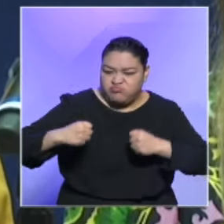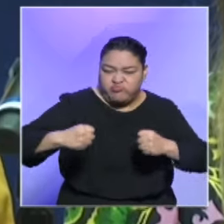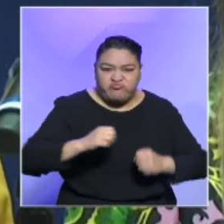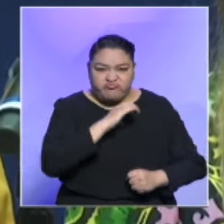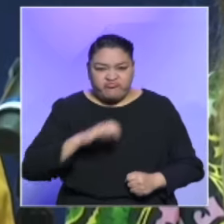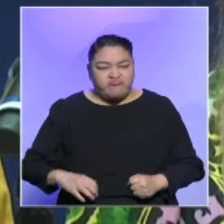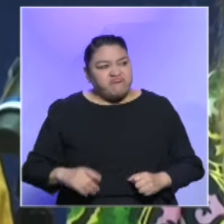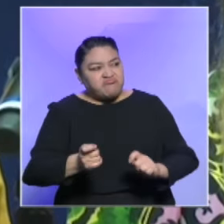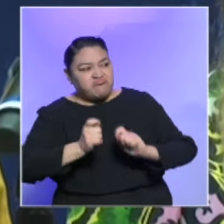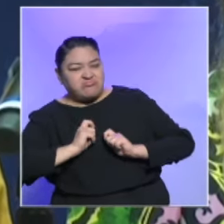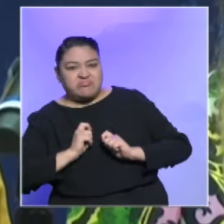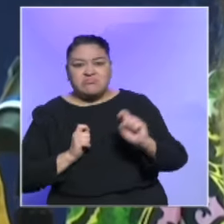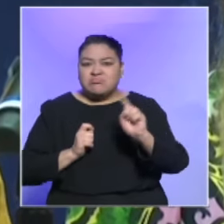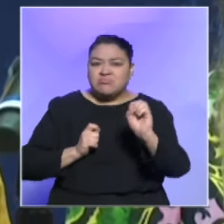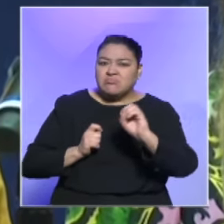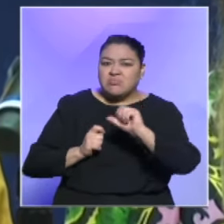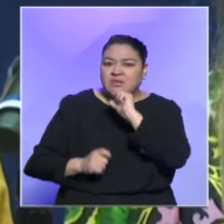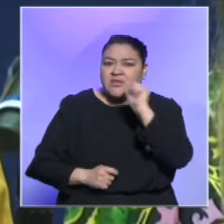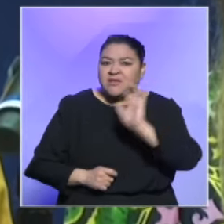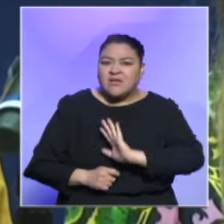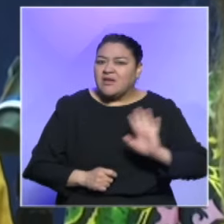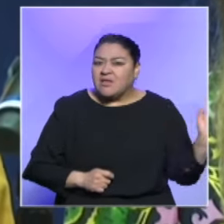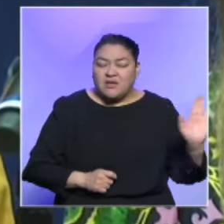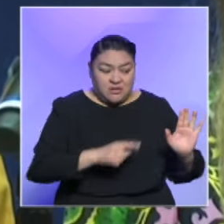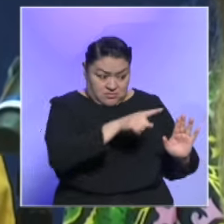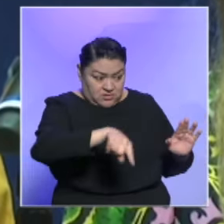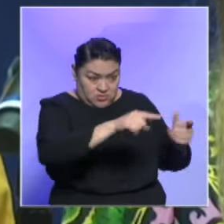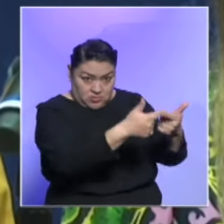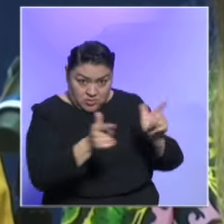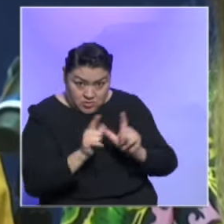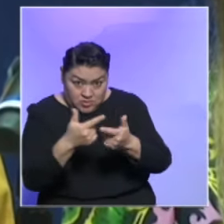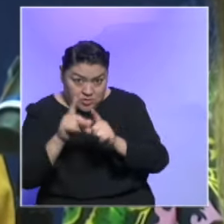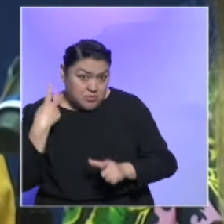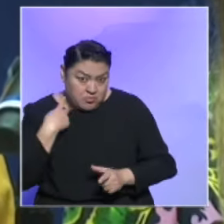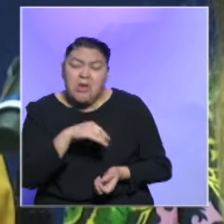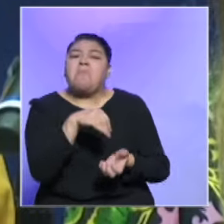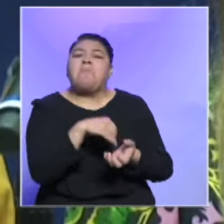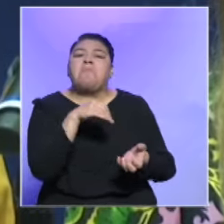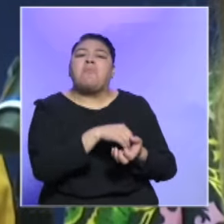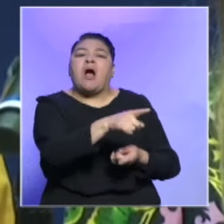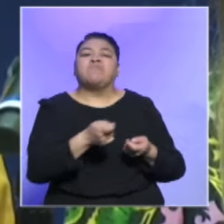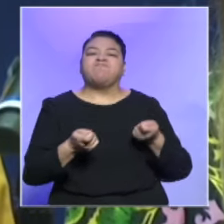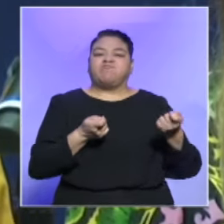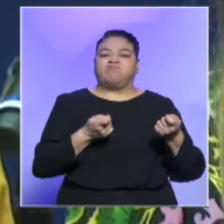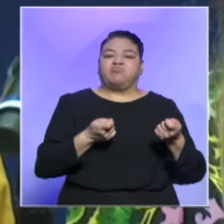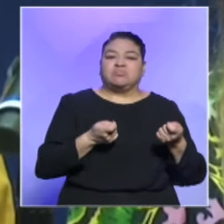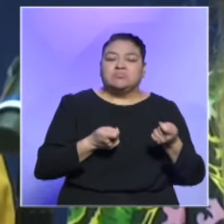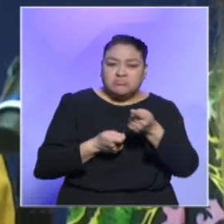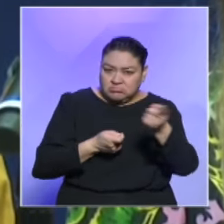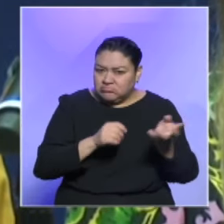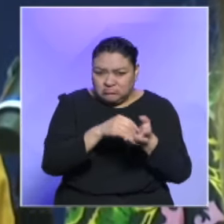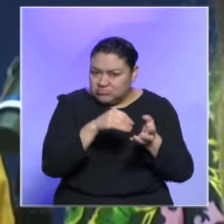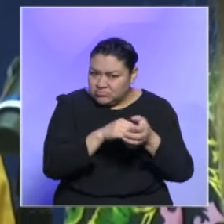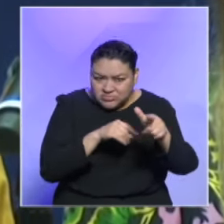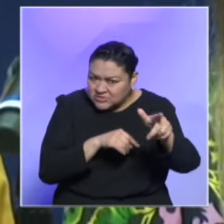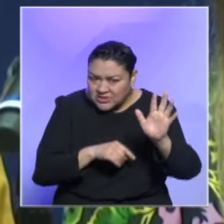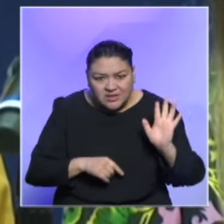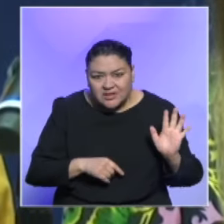ha servido para desempoderar a los partidos. Y por supuesto, no ha servido